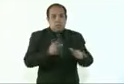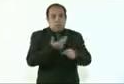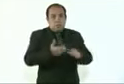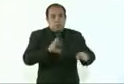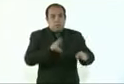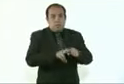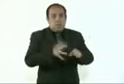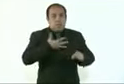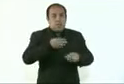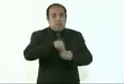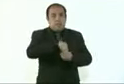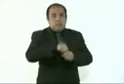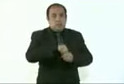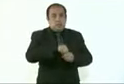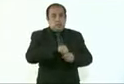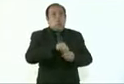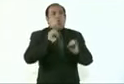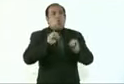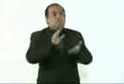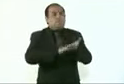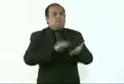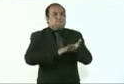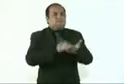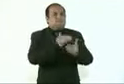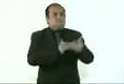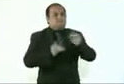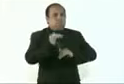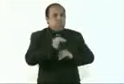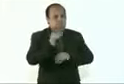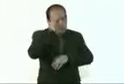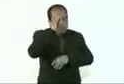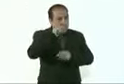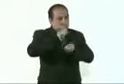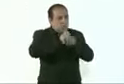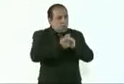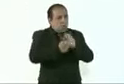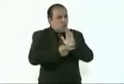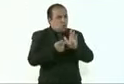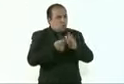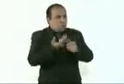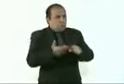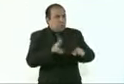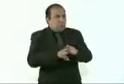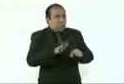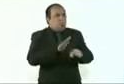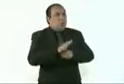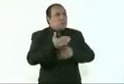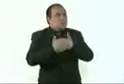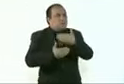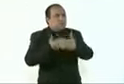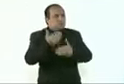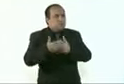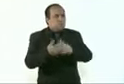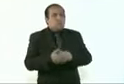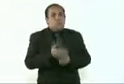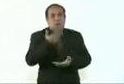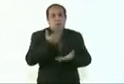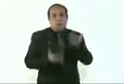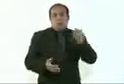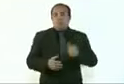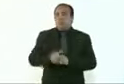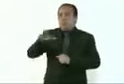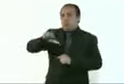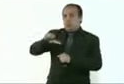algunos saturados con alta demanda. ¿Ya están pensando en reconvertir? ¿Cuál es el proceso en este caso? El día